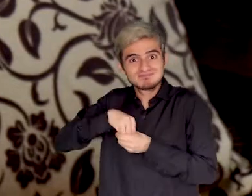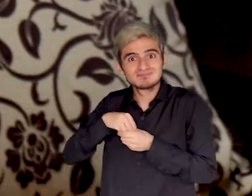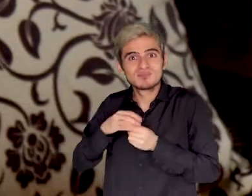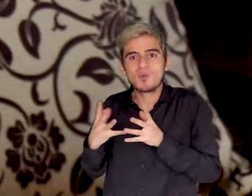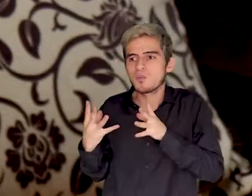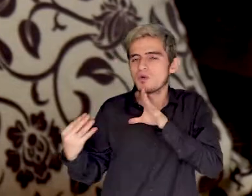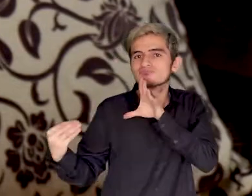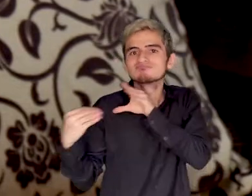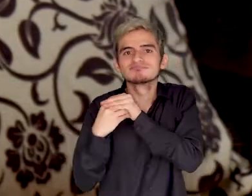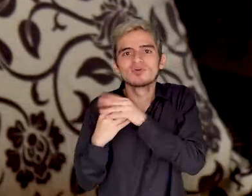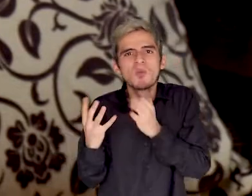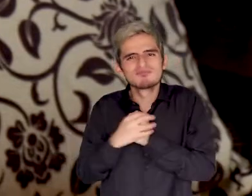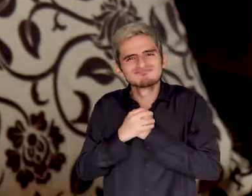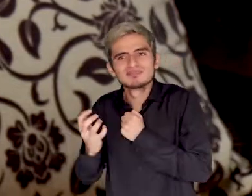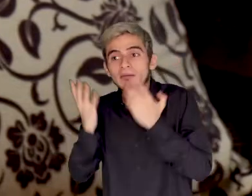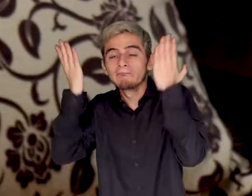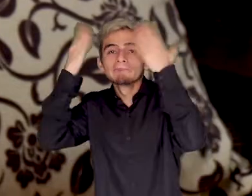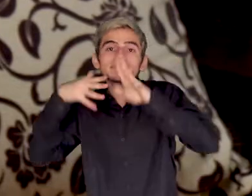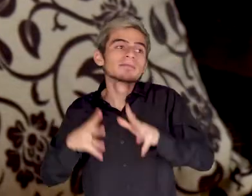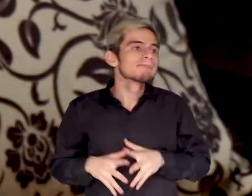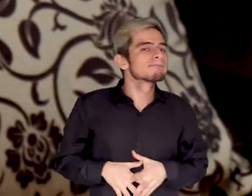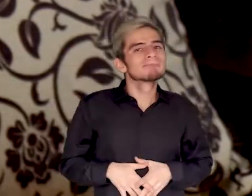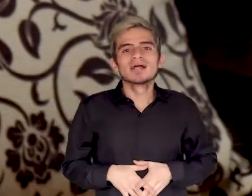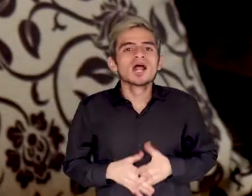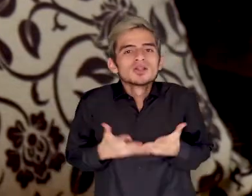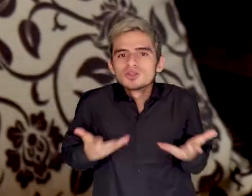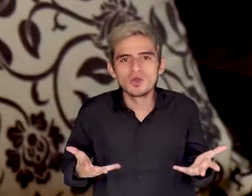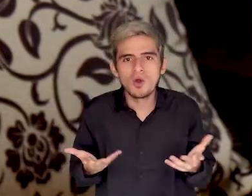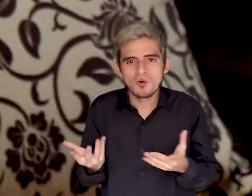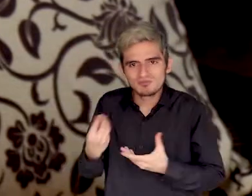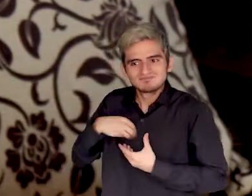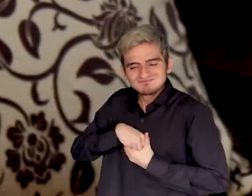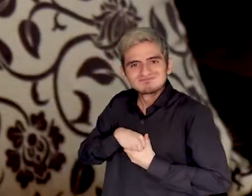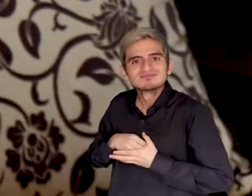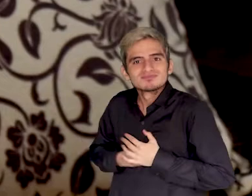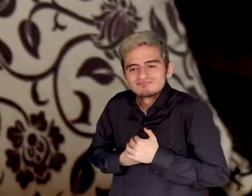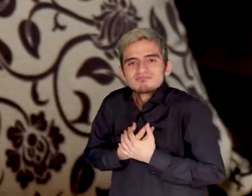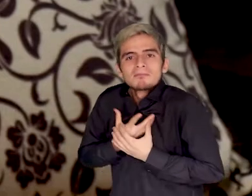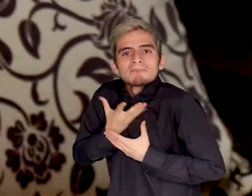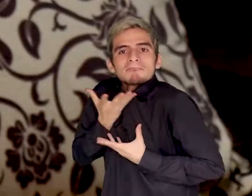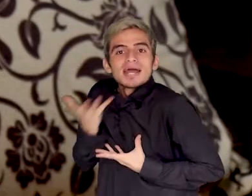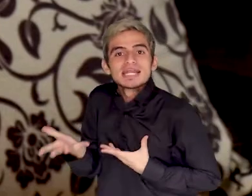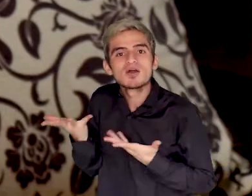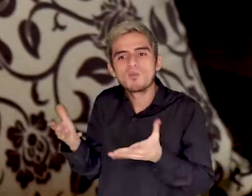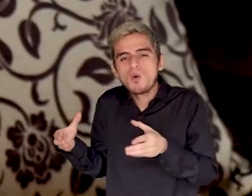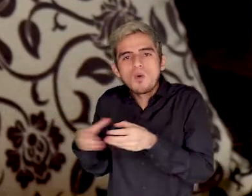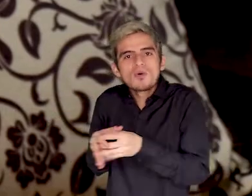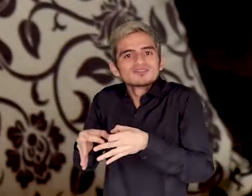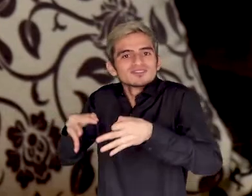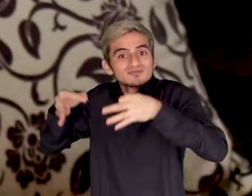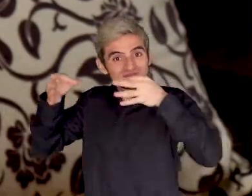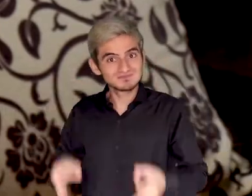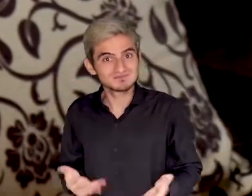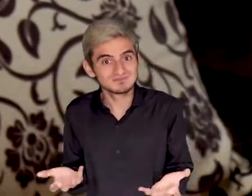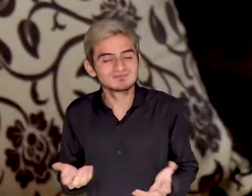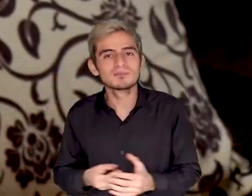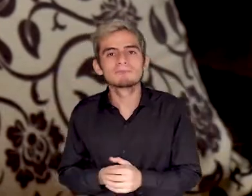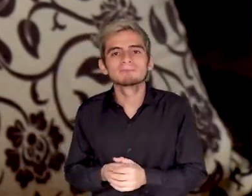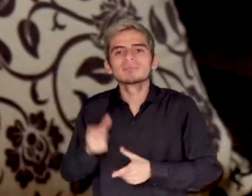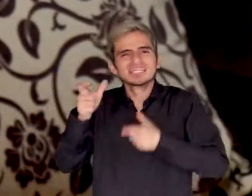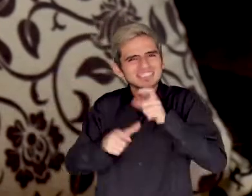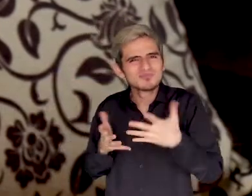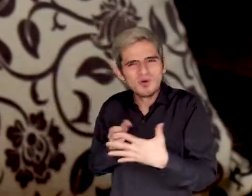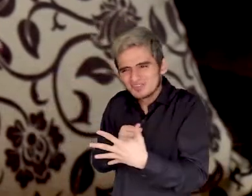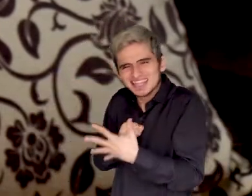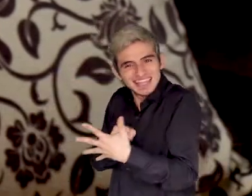y la honestidad, que la honestidad no sea solo fachada y que la sinceridad no sea solamente el interior, lo que está